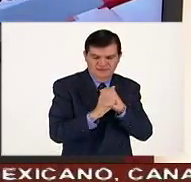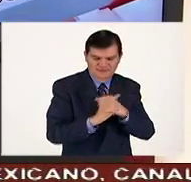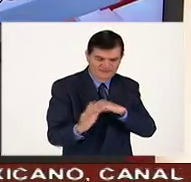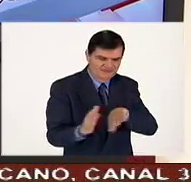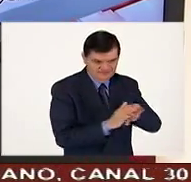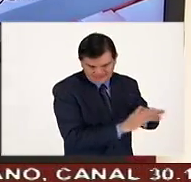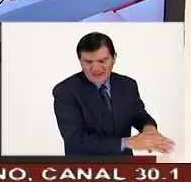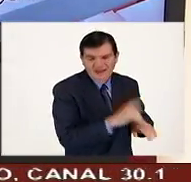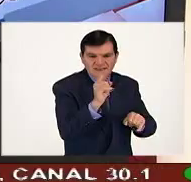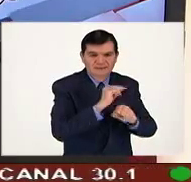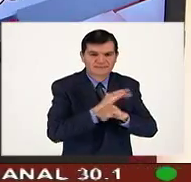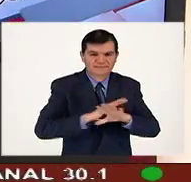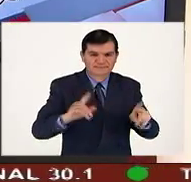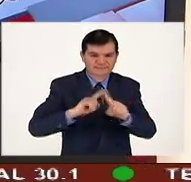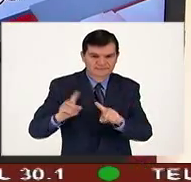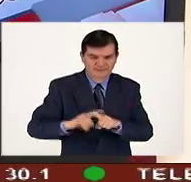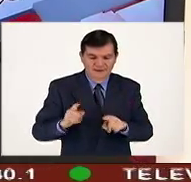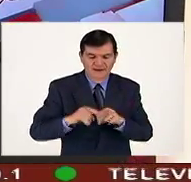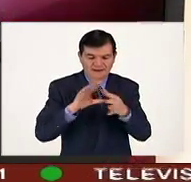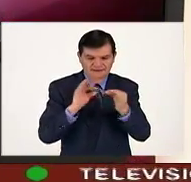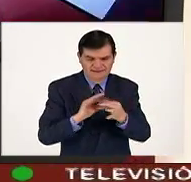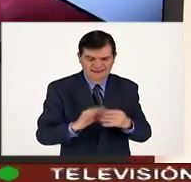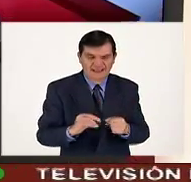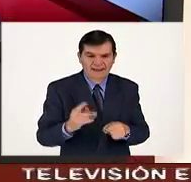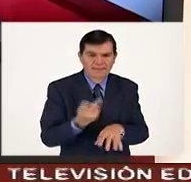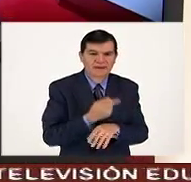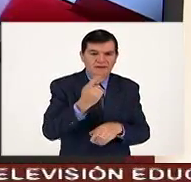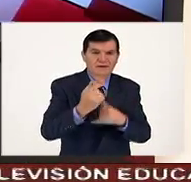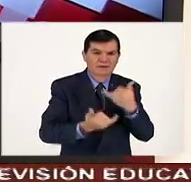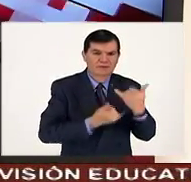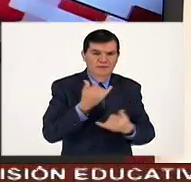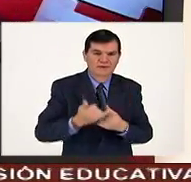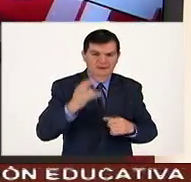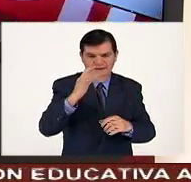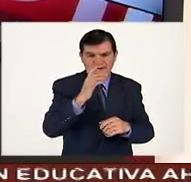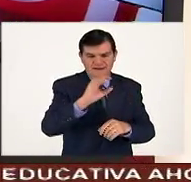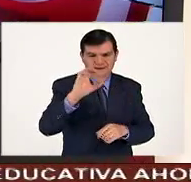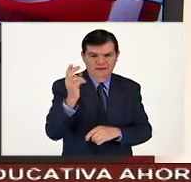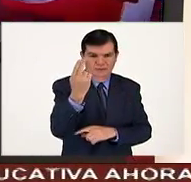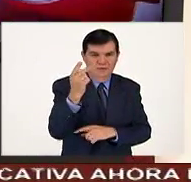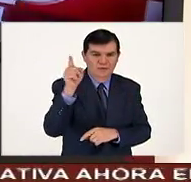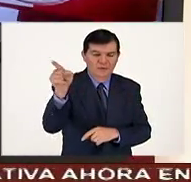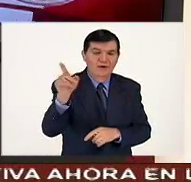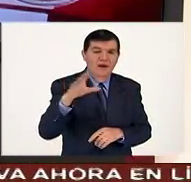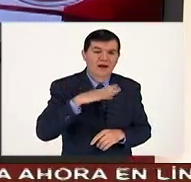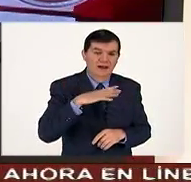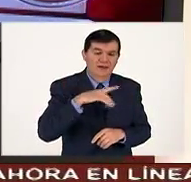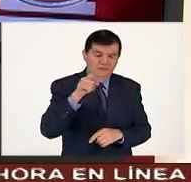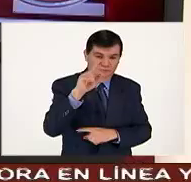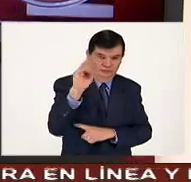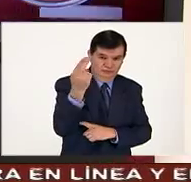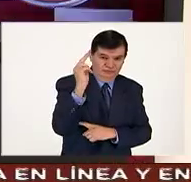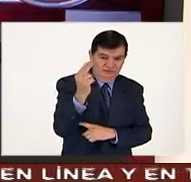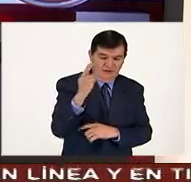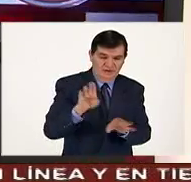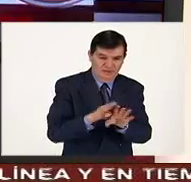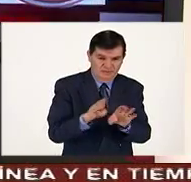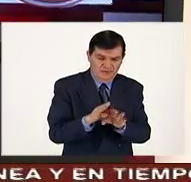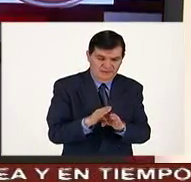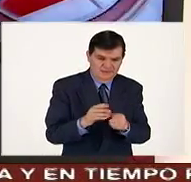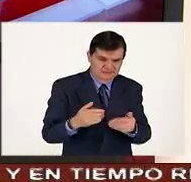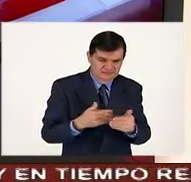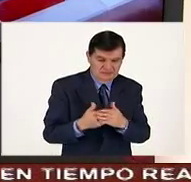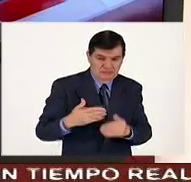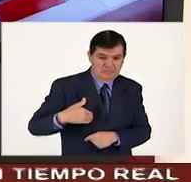aquí estamos listos con toda la información. Tenemos que platicar de lo que sucedió en la cancha del estadio de CU, porque la realidad es que Pumas termina pasando